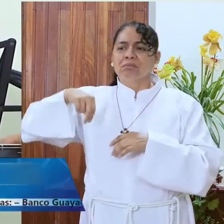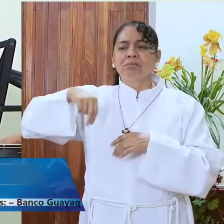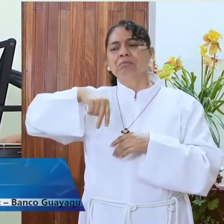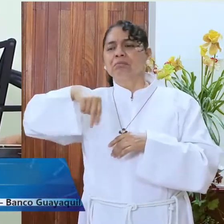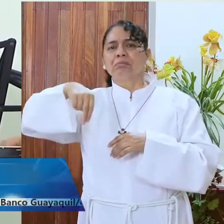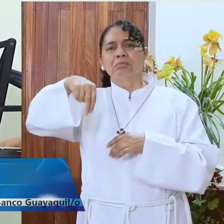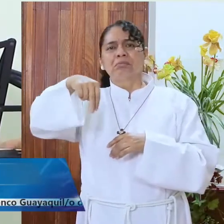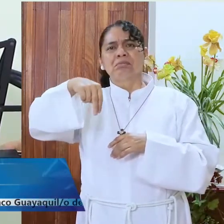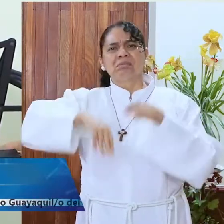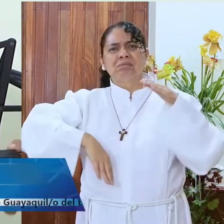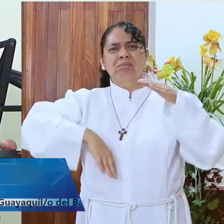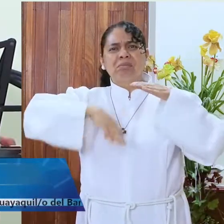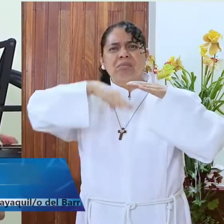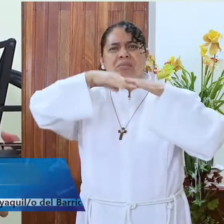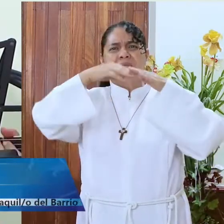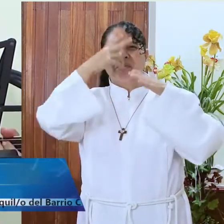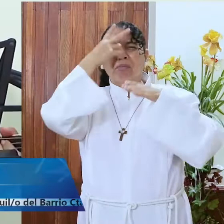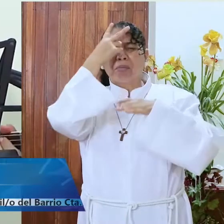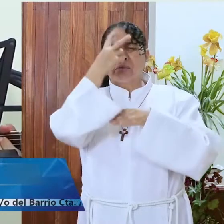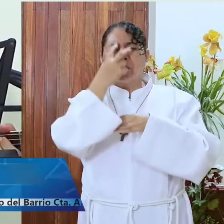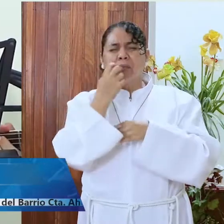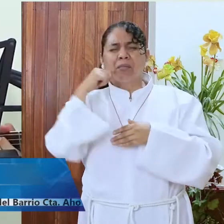ceguera espiritual